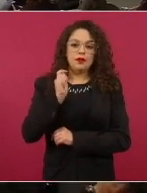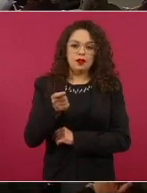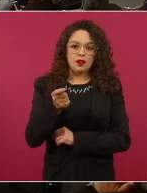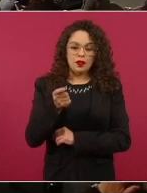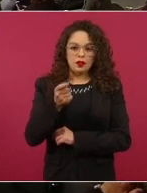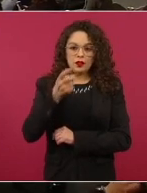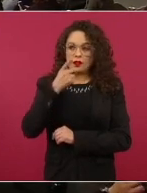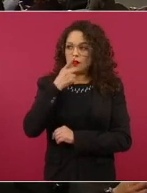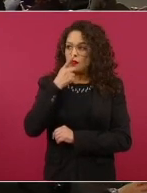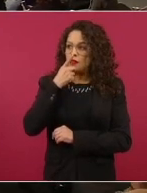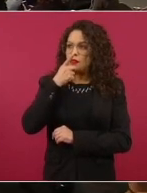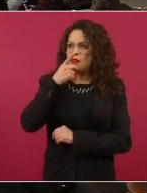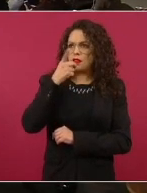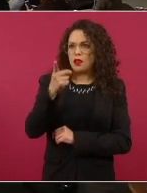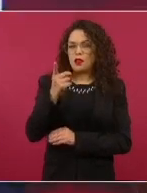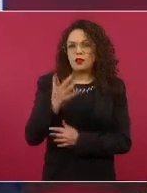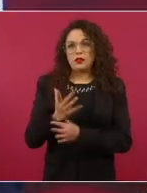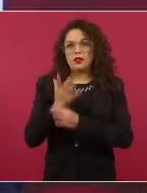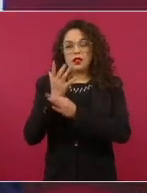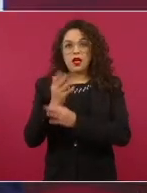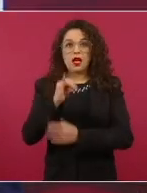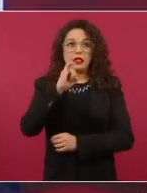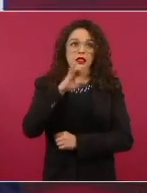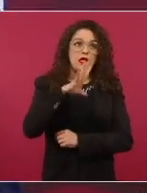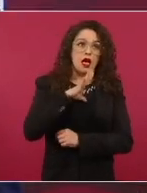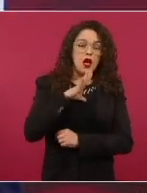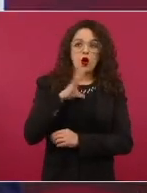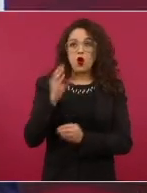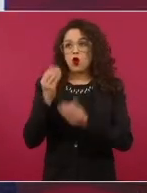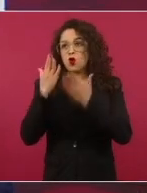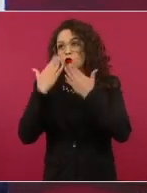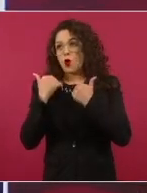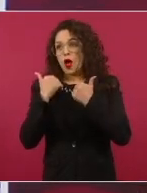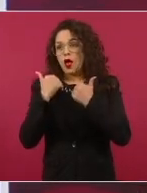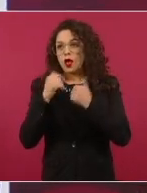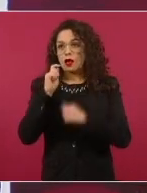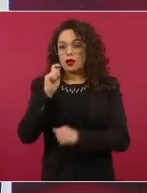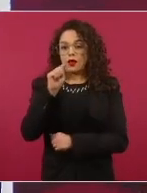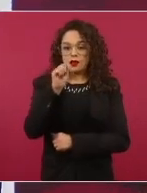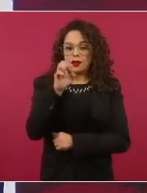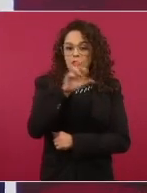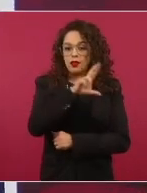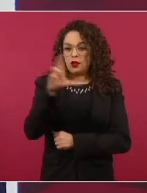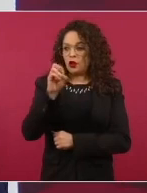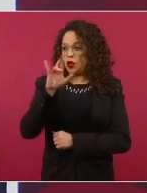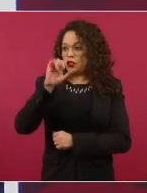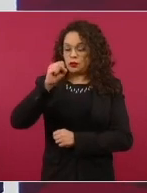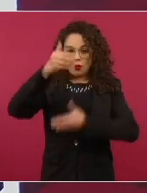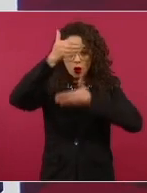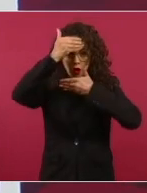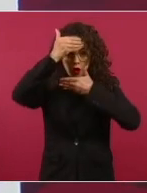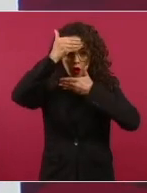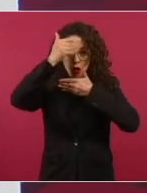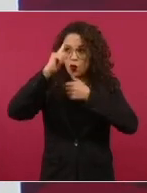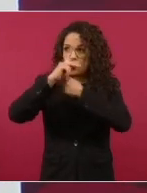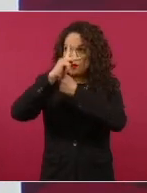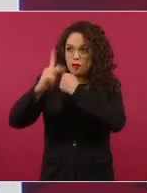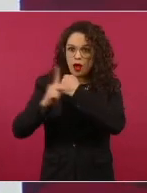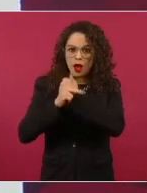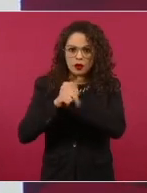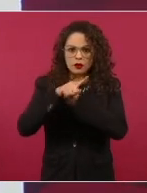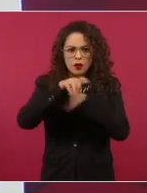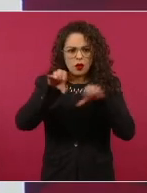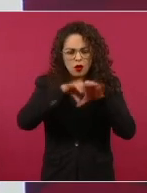que digan hay o no hay terrorismo en un país, ¿quién les da esa facultad?